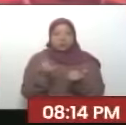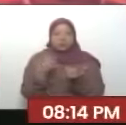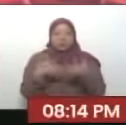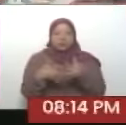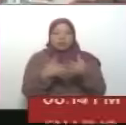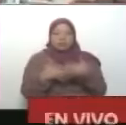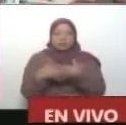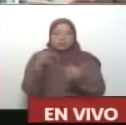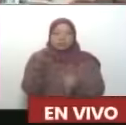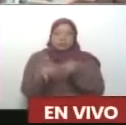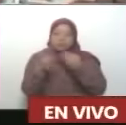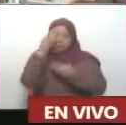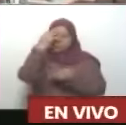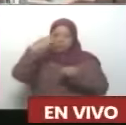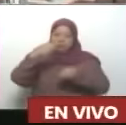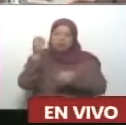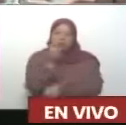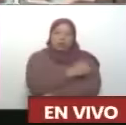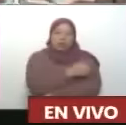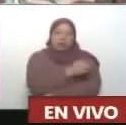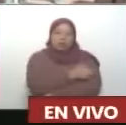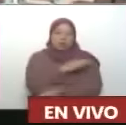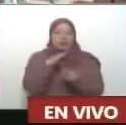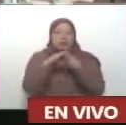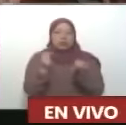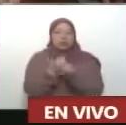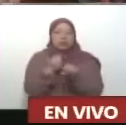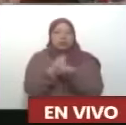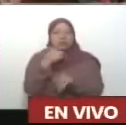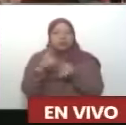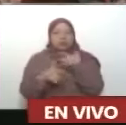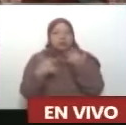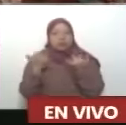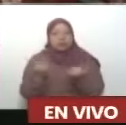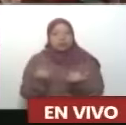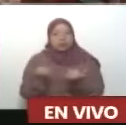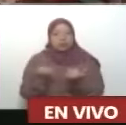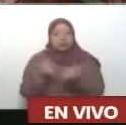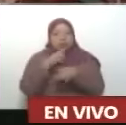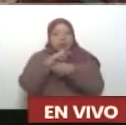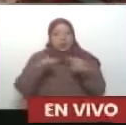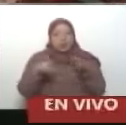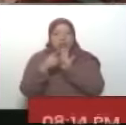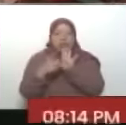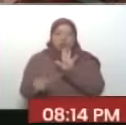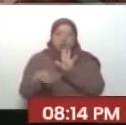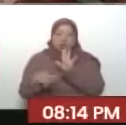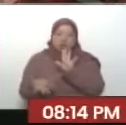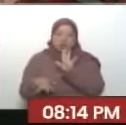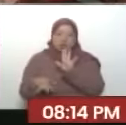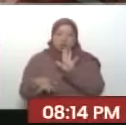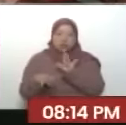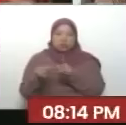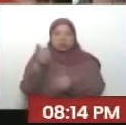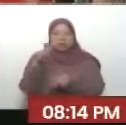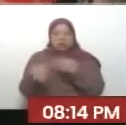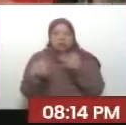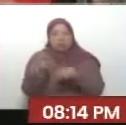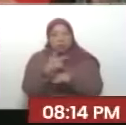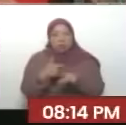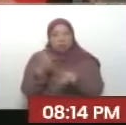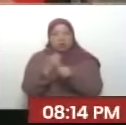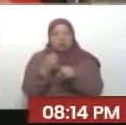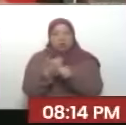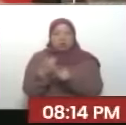Está... ¿usted de acuerdo en oponerse por todos los medios, conforme al derecho, a la pretensión de Guyana